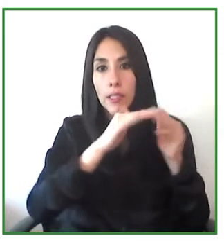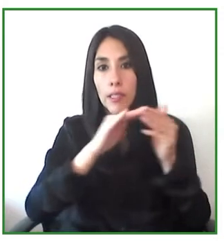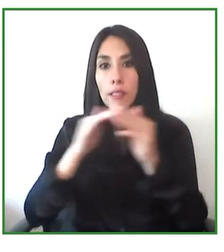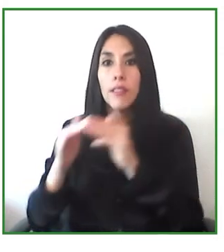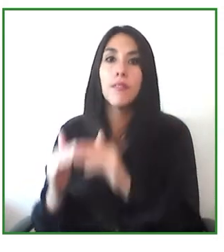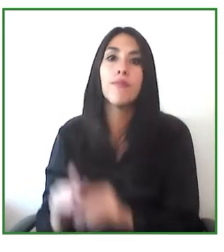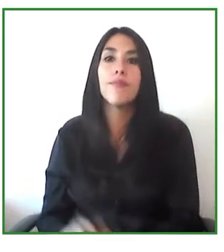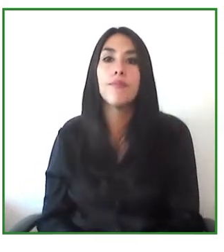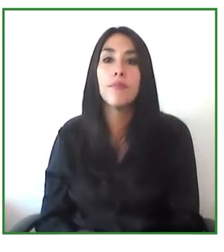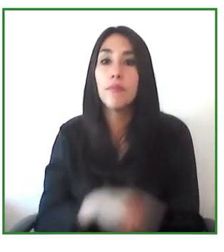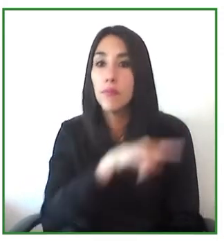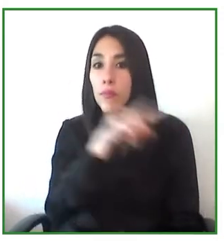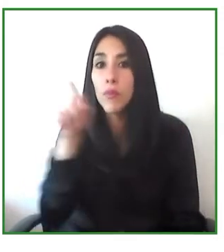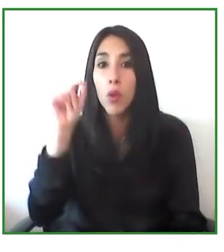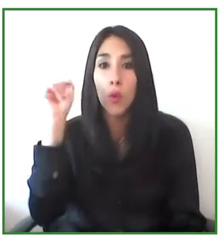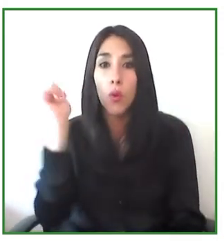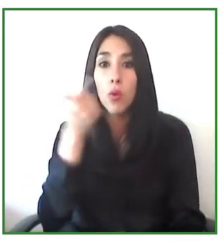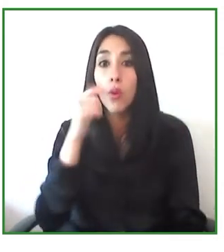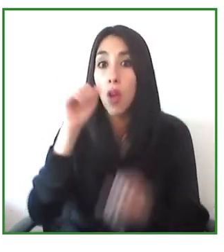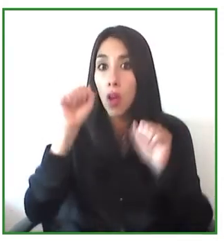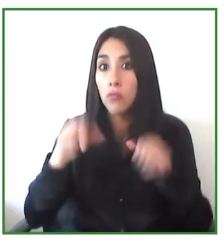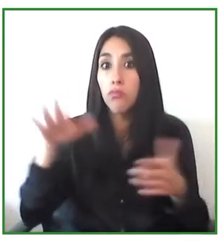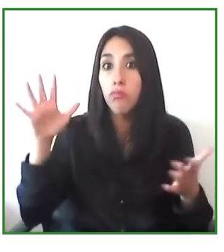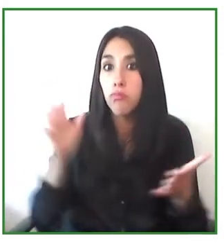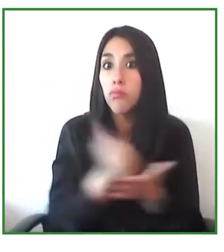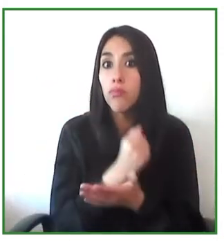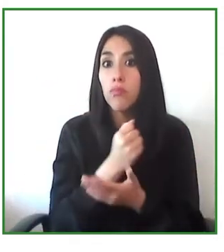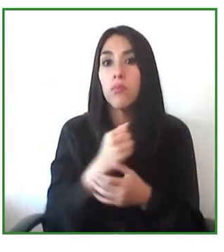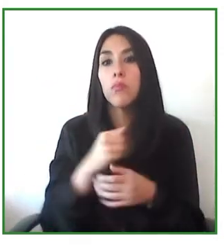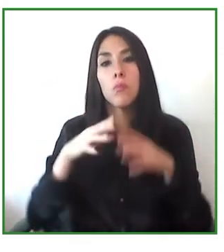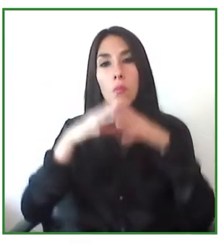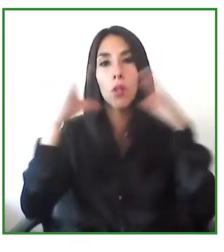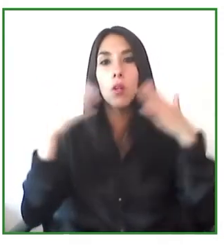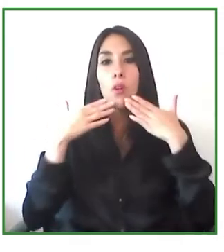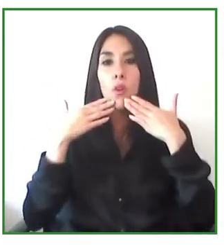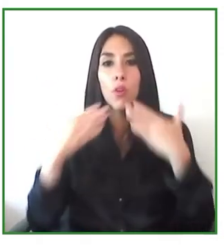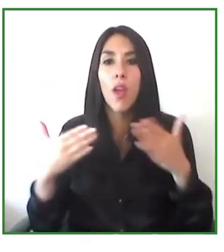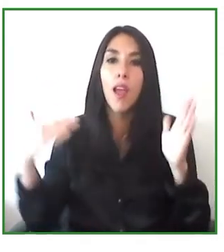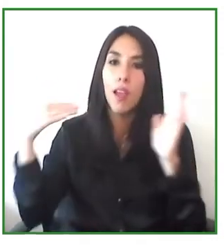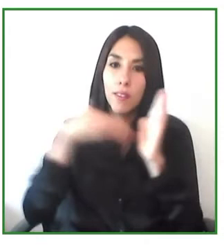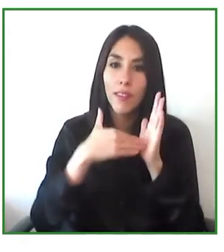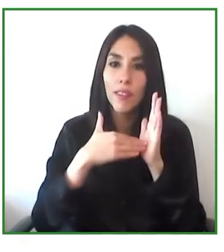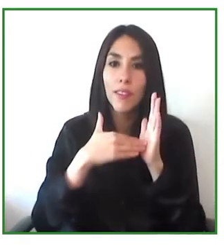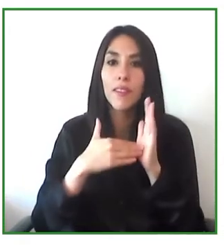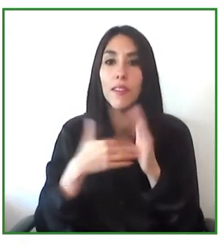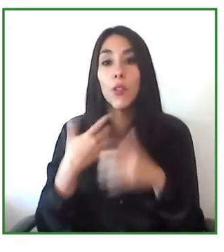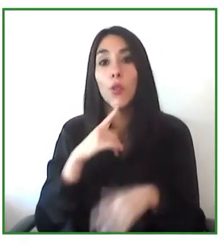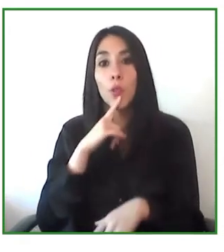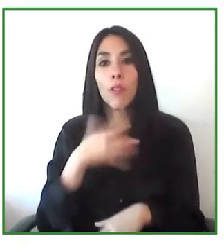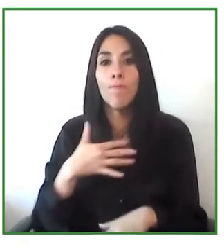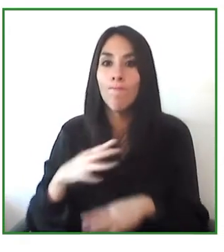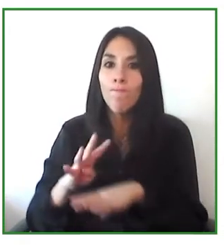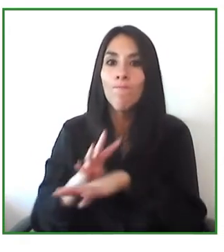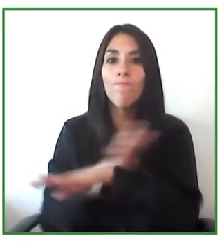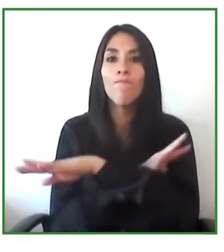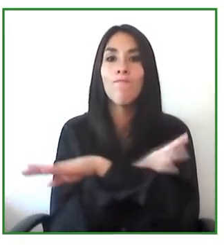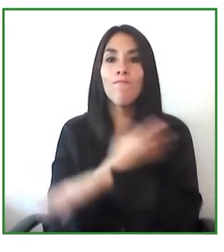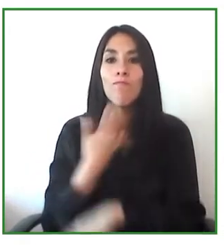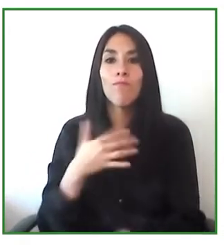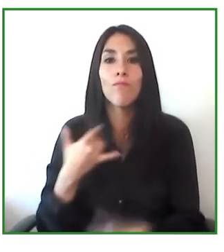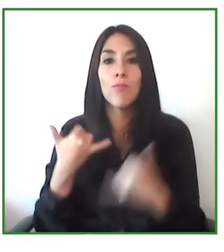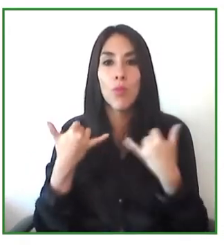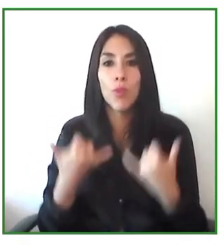de nuevo, porque efectivamente es inspiración para lo que vamos a revisar ahora con las tres